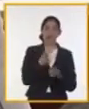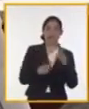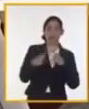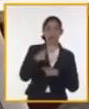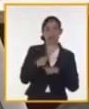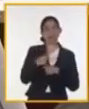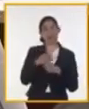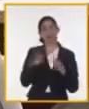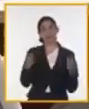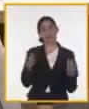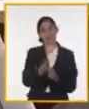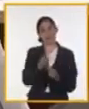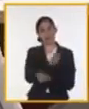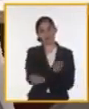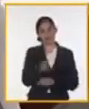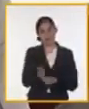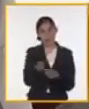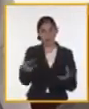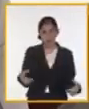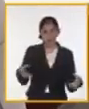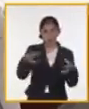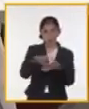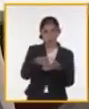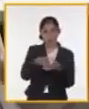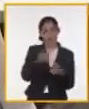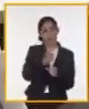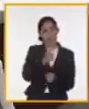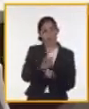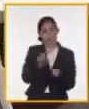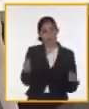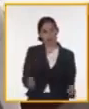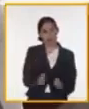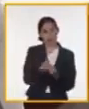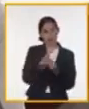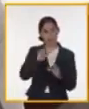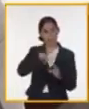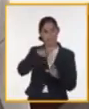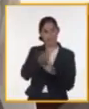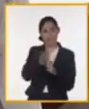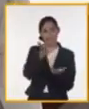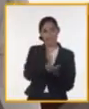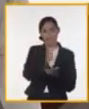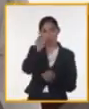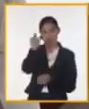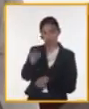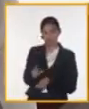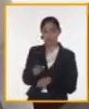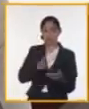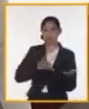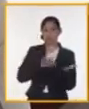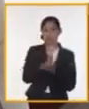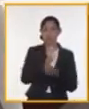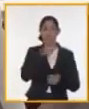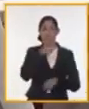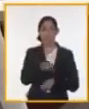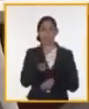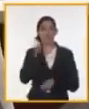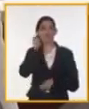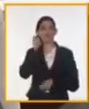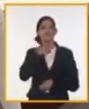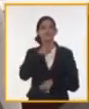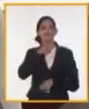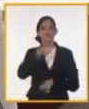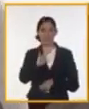con los profesores de las carreras, sigamos trabajando con los estudiantes que están estudiando estas carreras. Por ejemplo, ahora la FEU, vamos a hacer